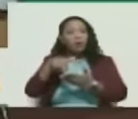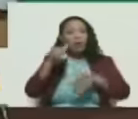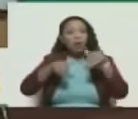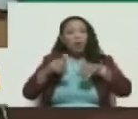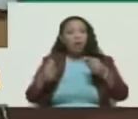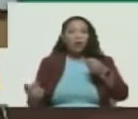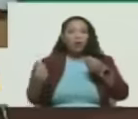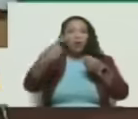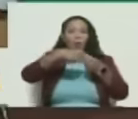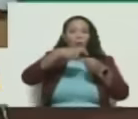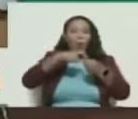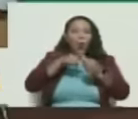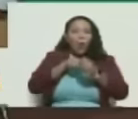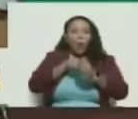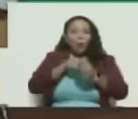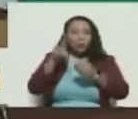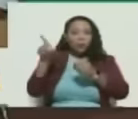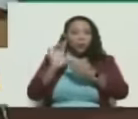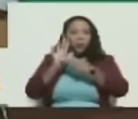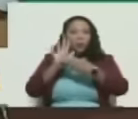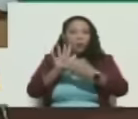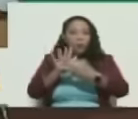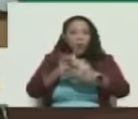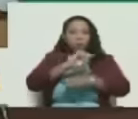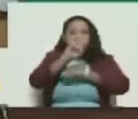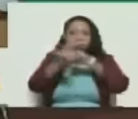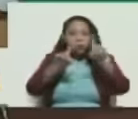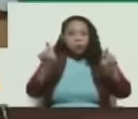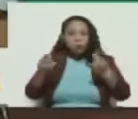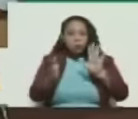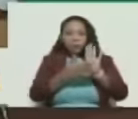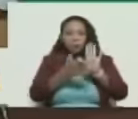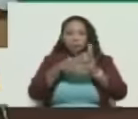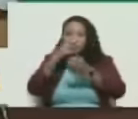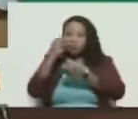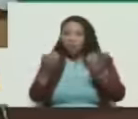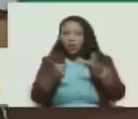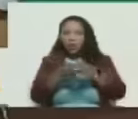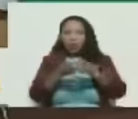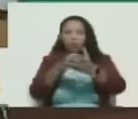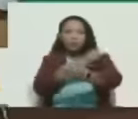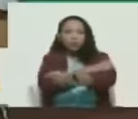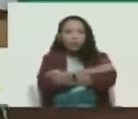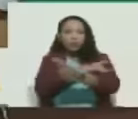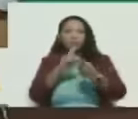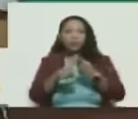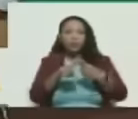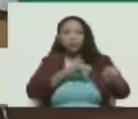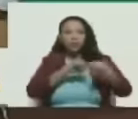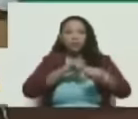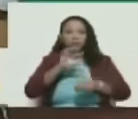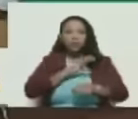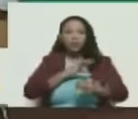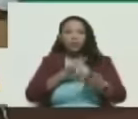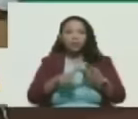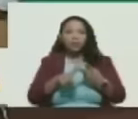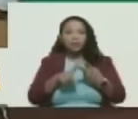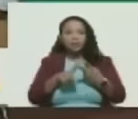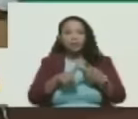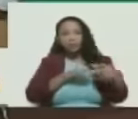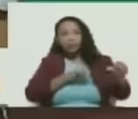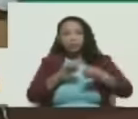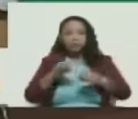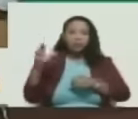inscriban y se adhieran a este referéndum consultivo. Ahí invitamos a los partidos de oposición, a los movimientos sociales, a los